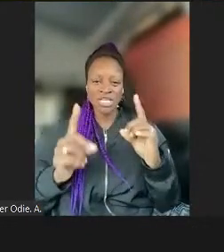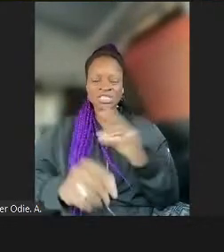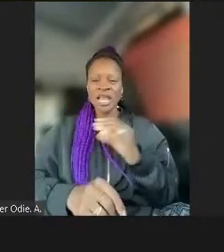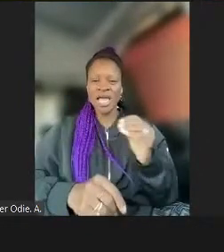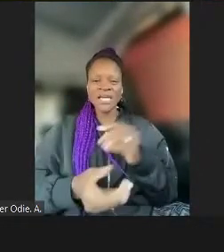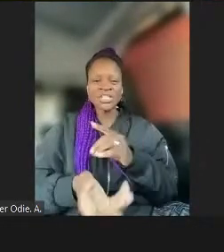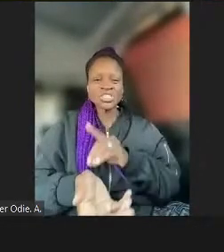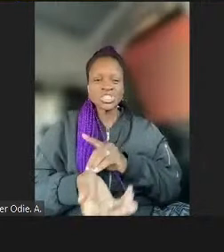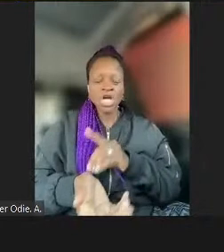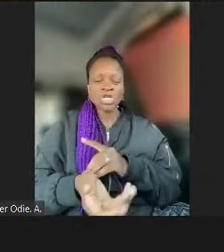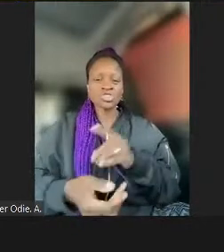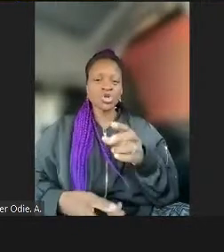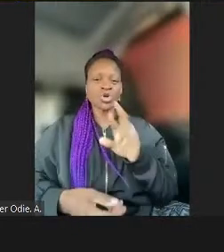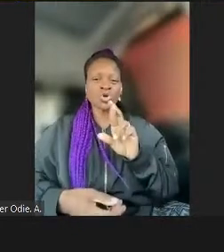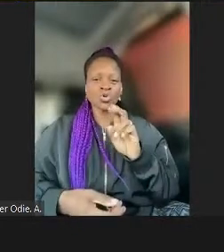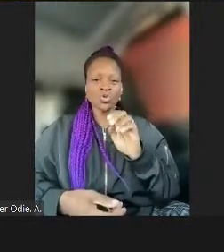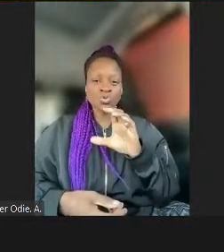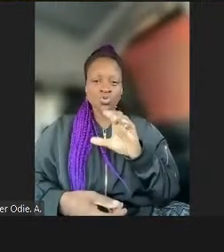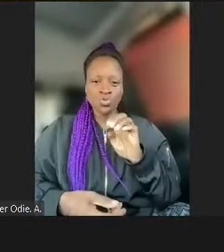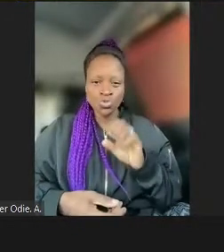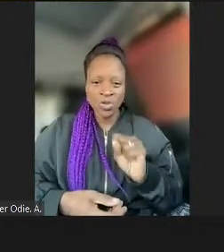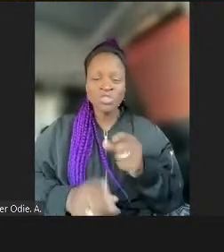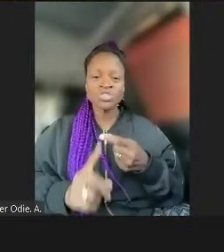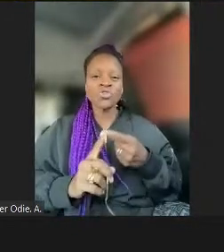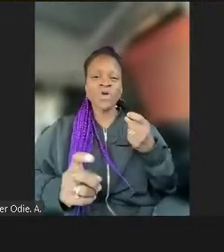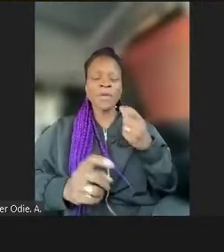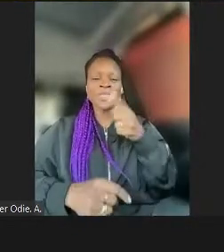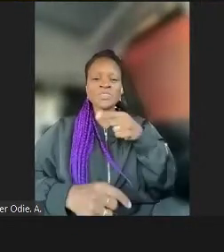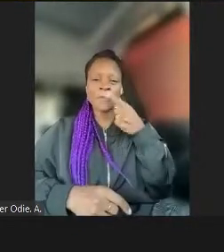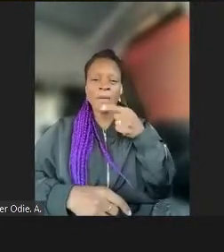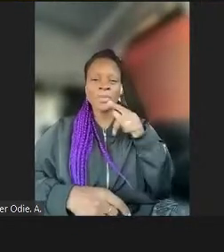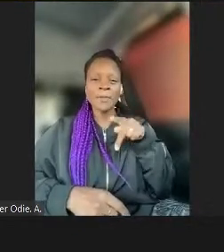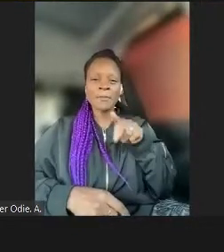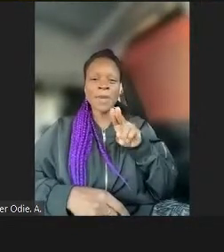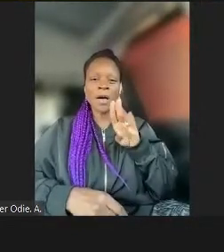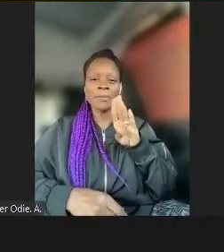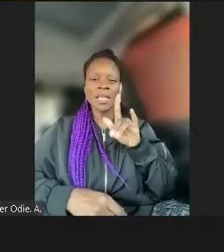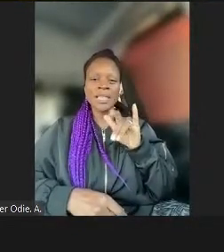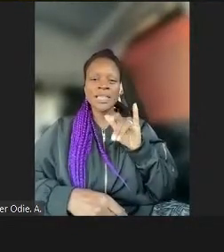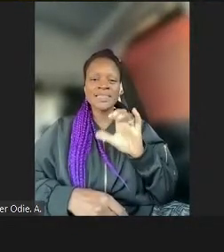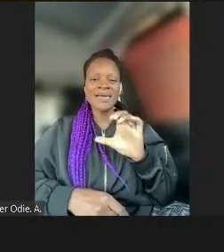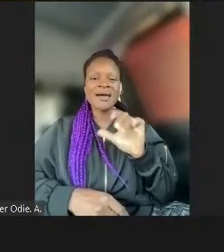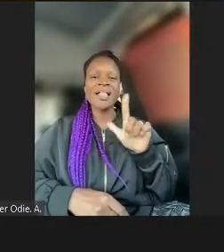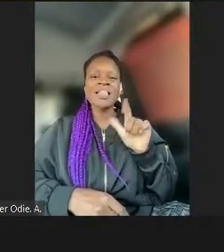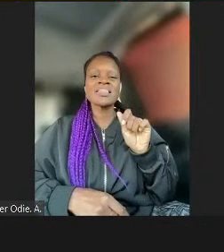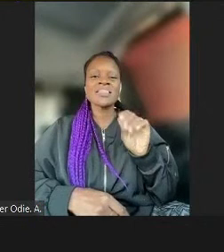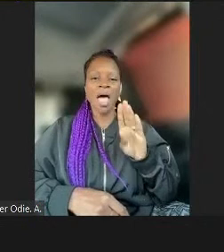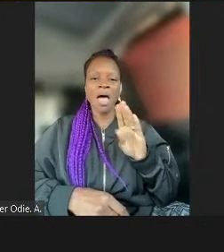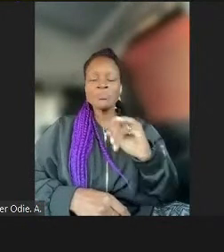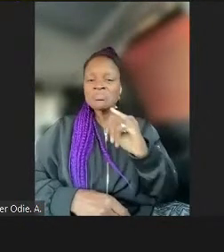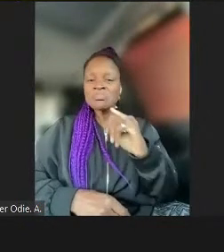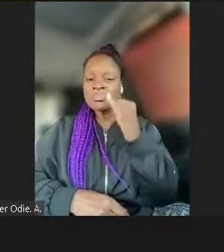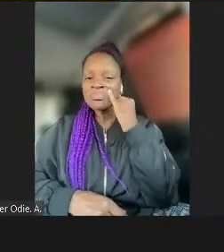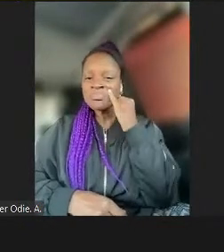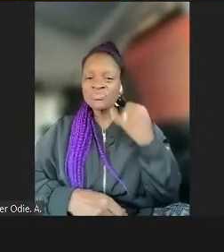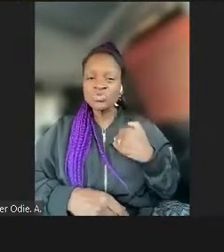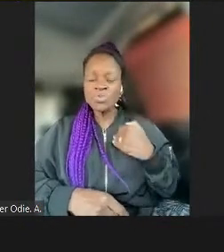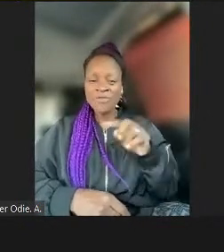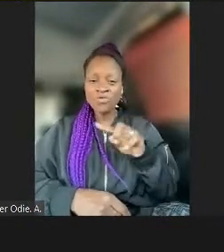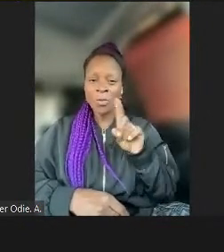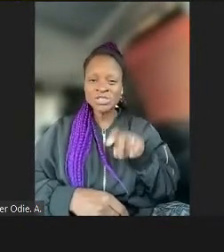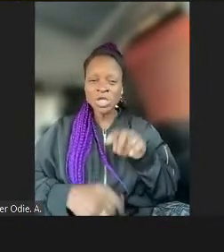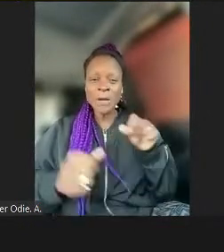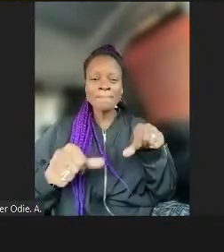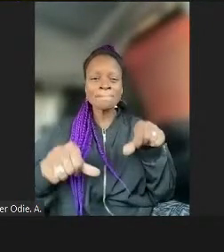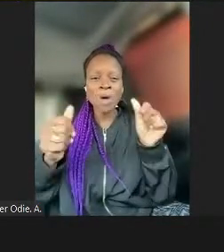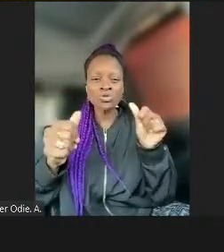vacunas, y la señora Raquel Ruiz, que también es una persona del Departamento de Salud también. Si tienen preguntas para nuestros